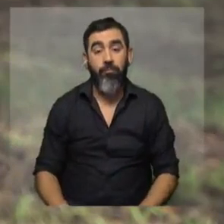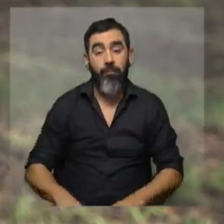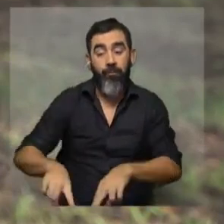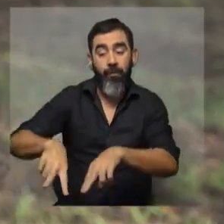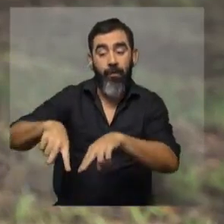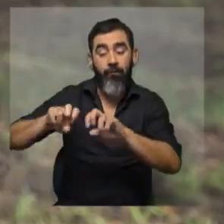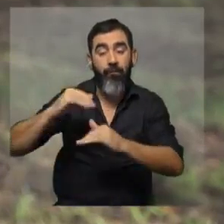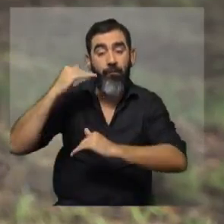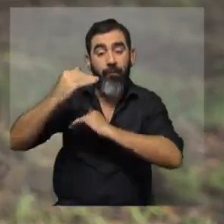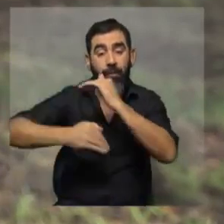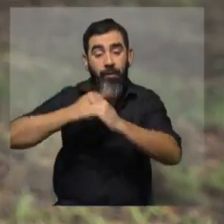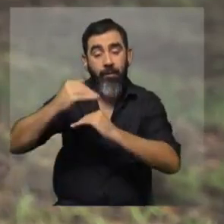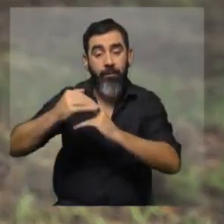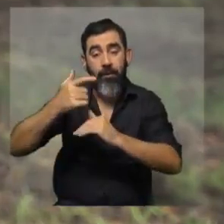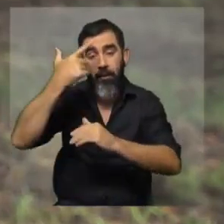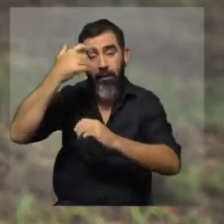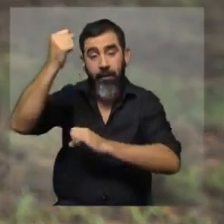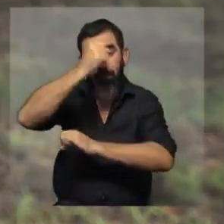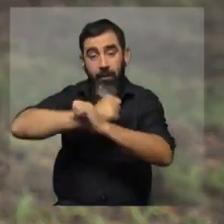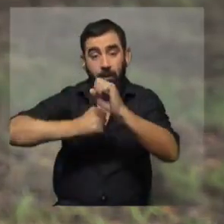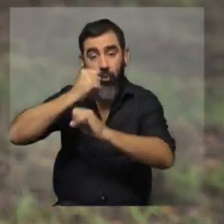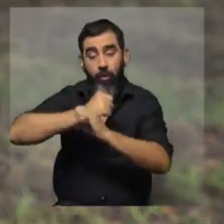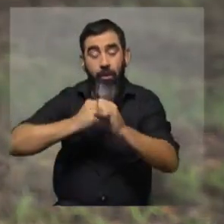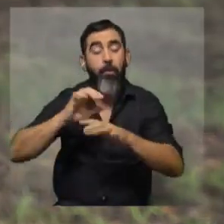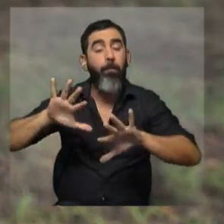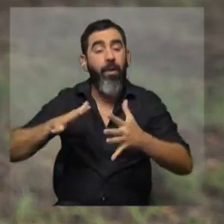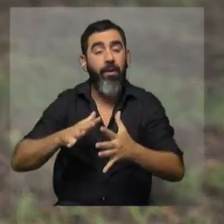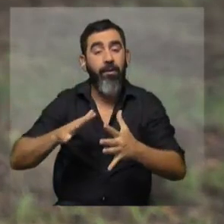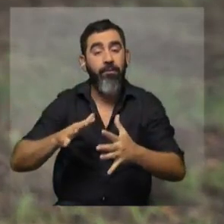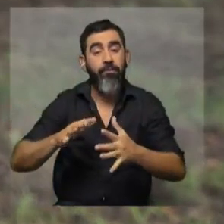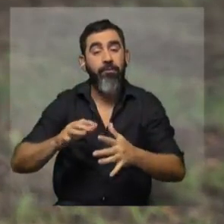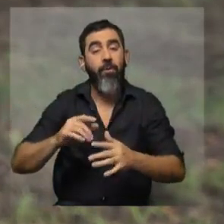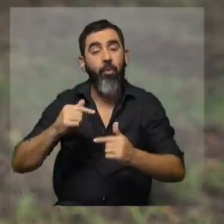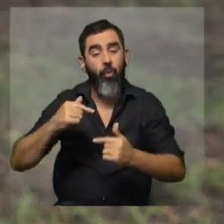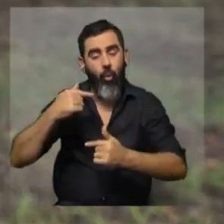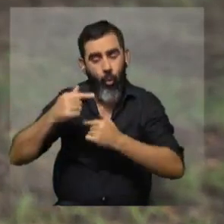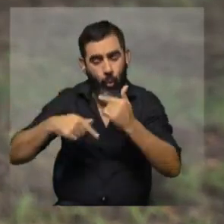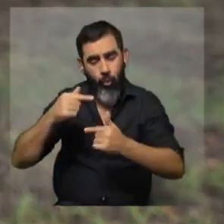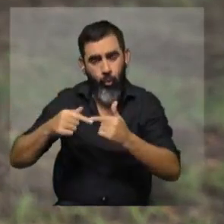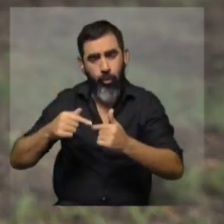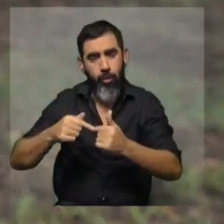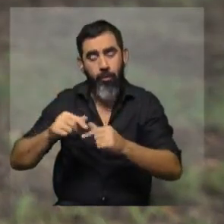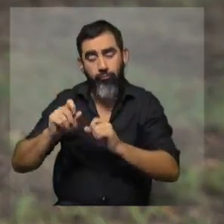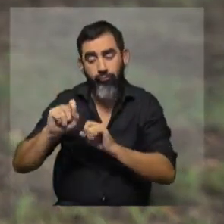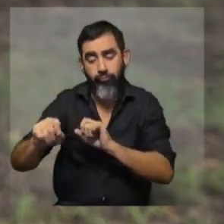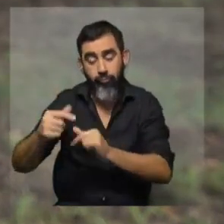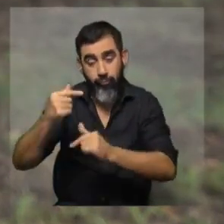y desarrollar tecnologías para que, sin dejar de utilizar fertilizante,